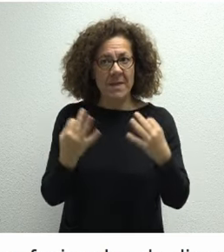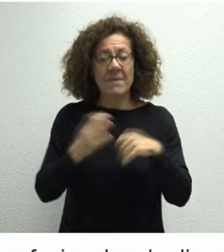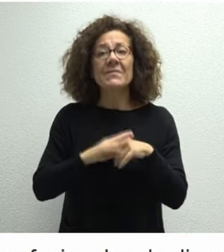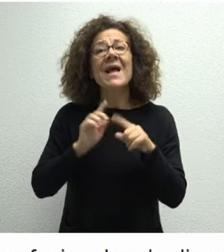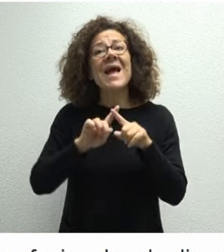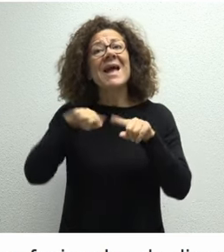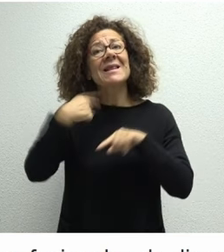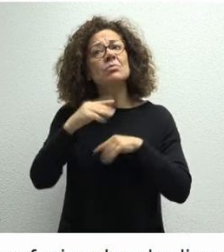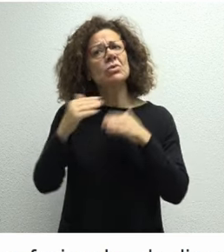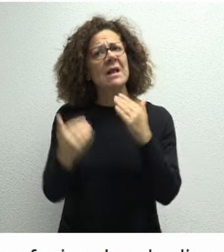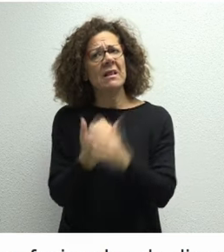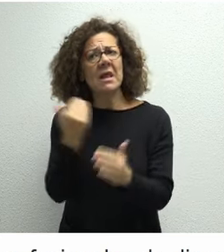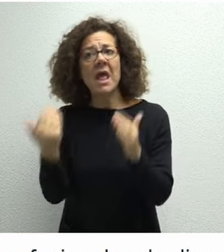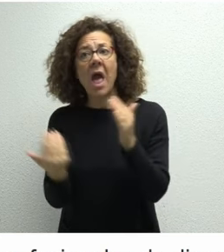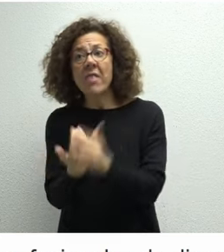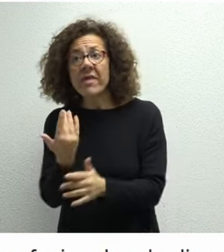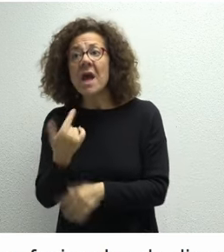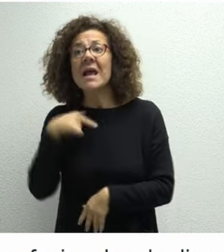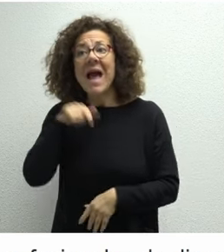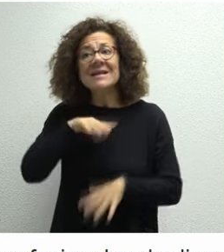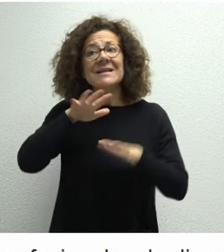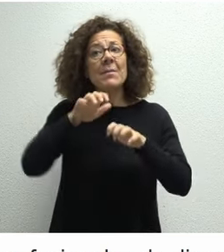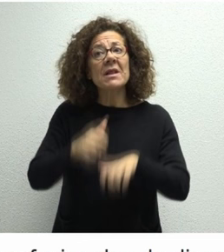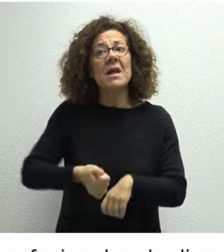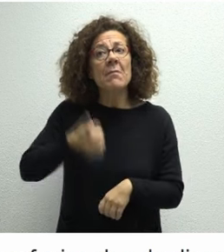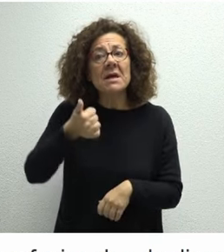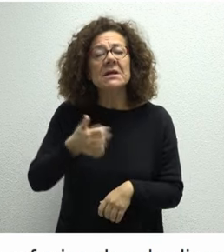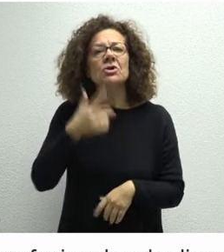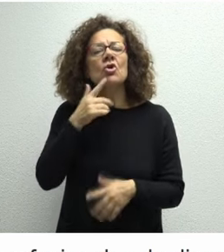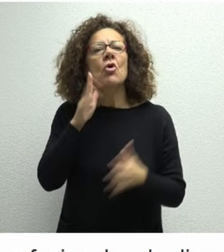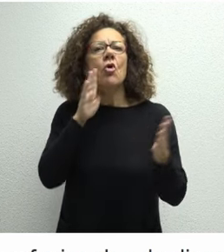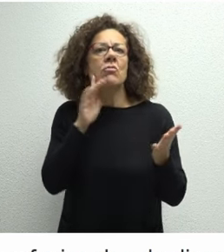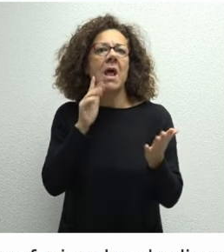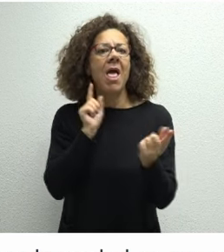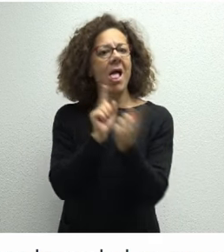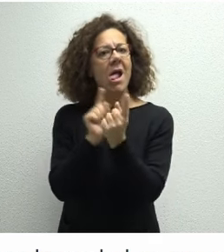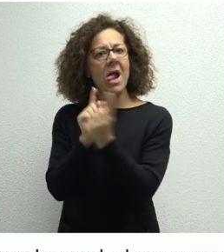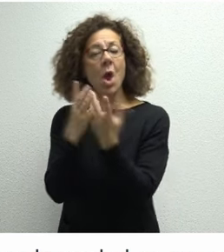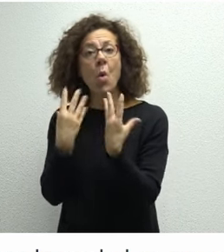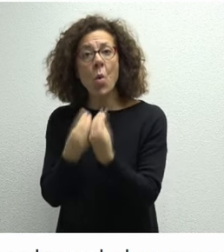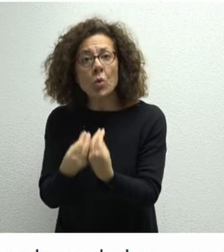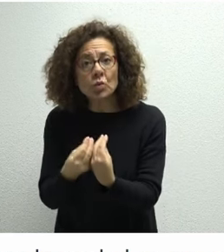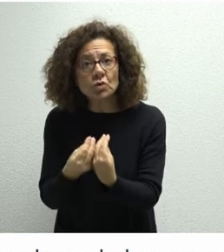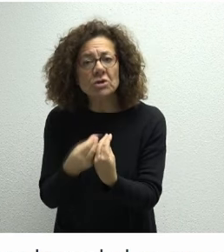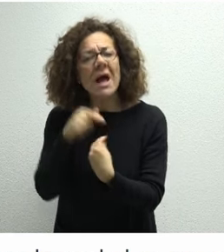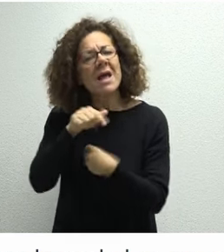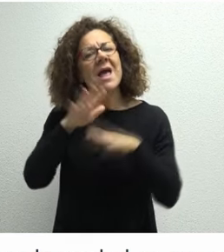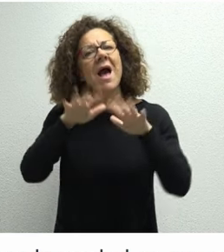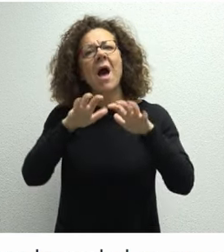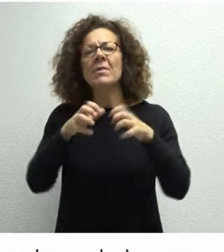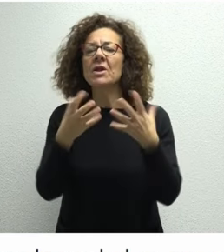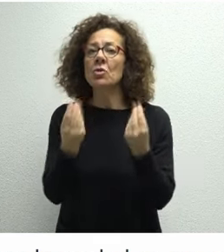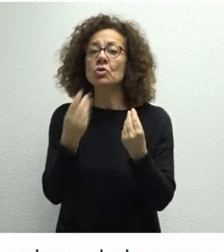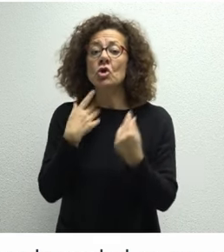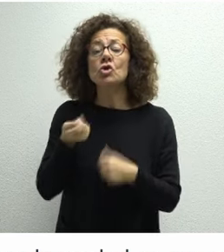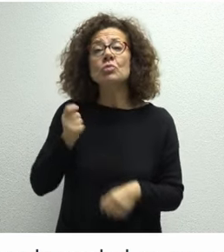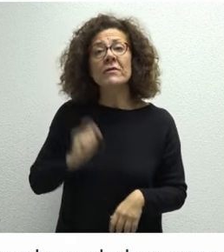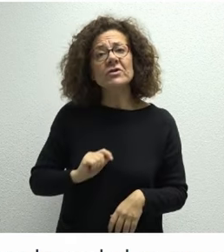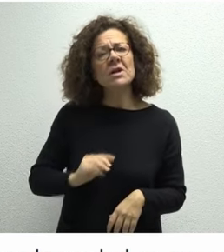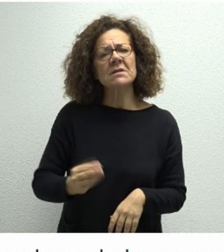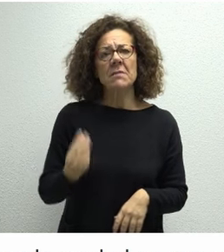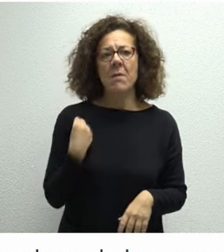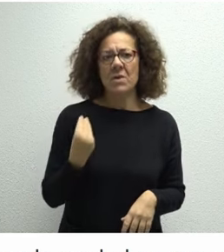después en el día a día donde más se aprende Es pasando consultas juntos hemos aprendido muchísimo Los profesionales me han